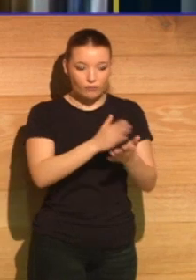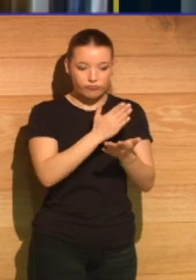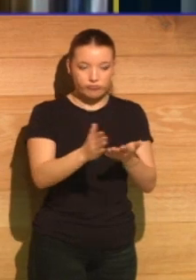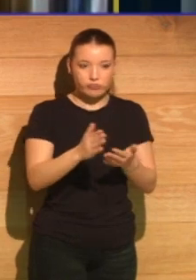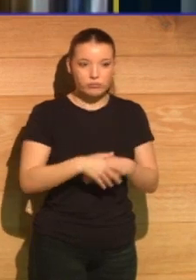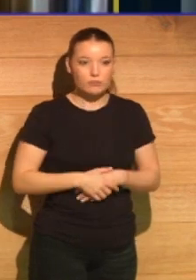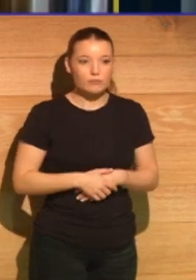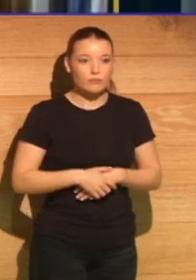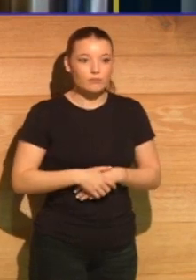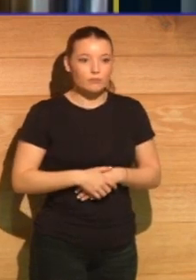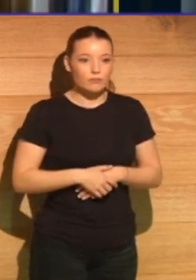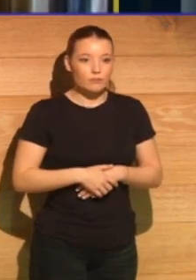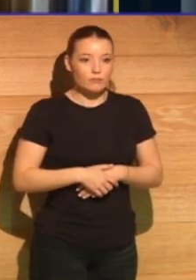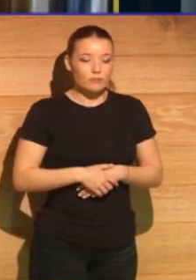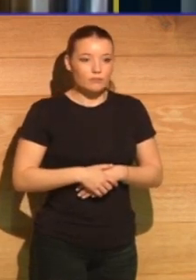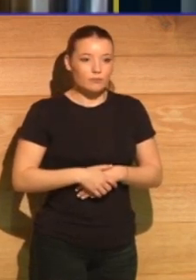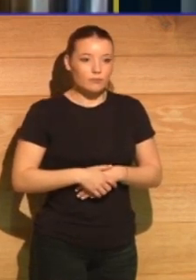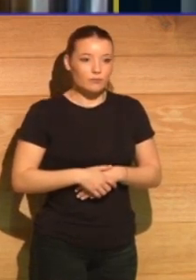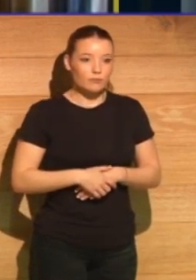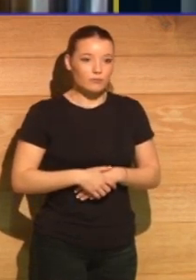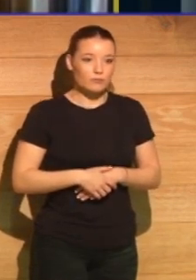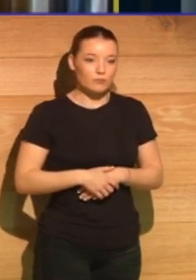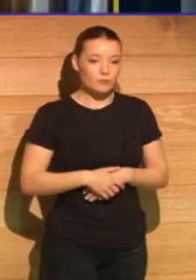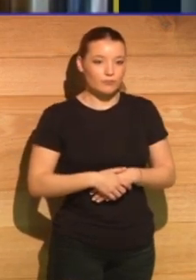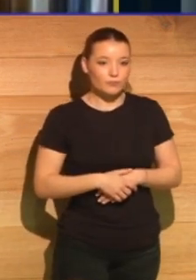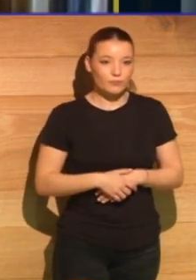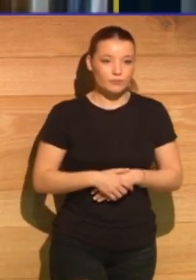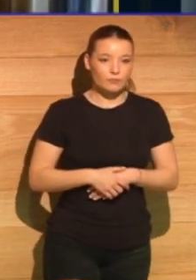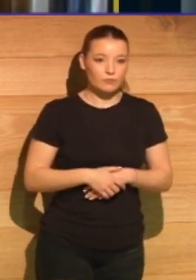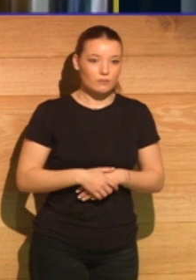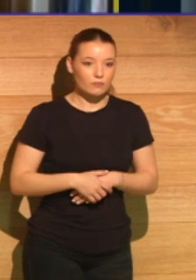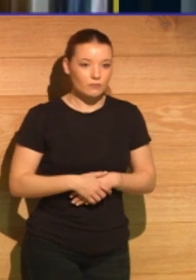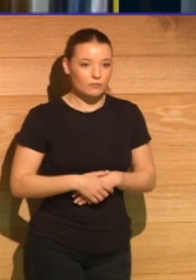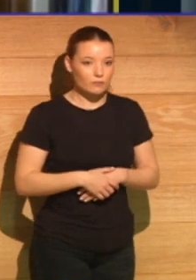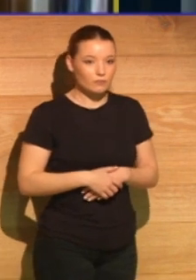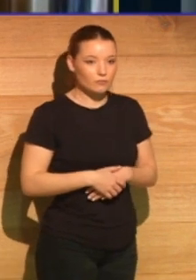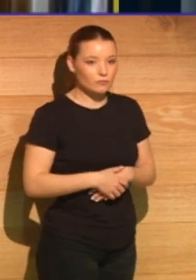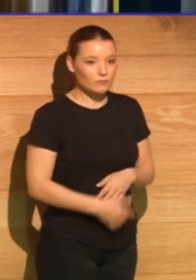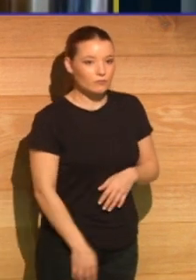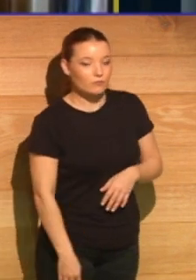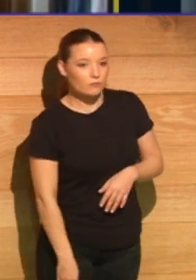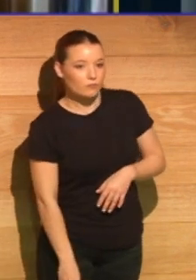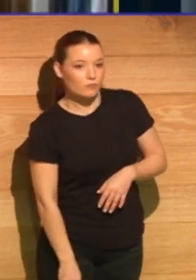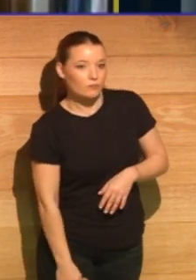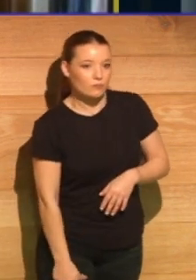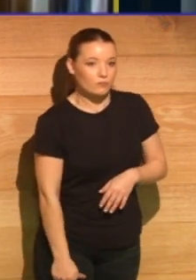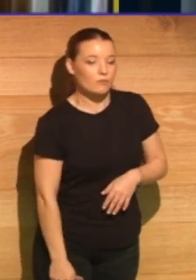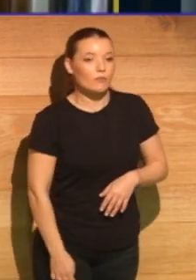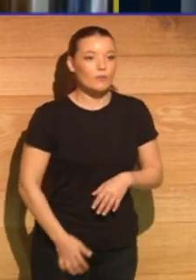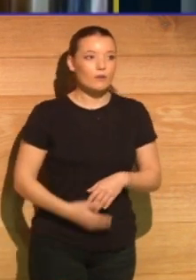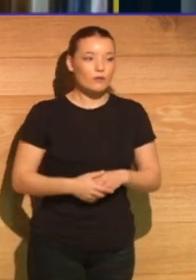poesía reivindicativa sobre las mujeres y el feminismo, a la vez que sabía astronomía y la mostraba a la gente. Quiero